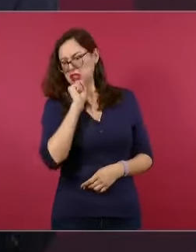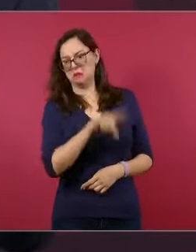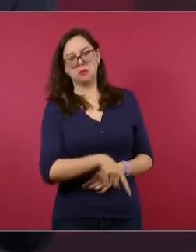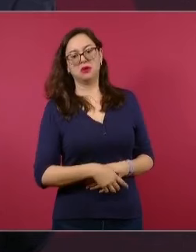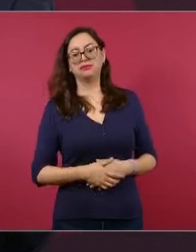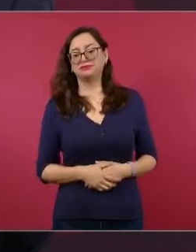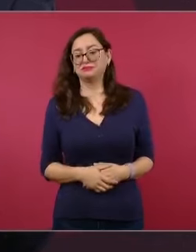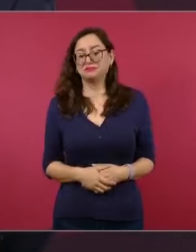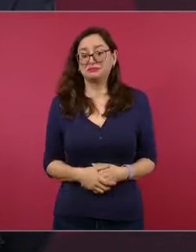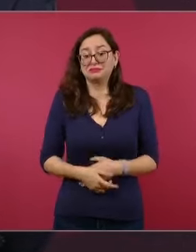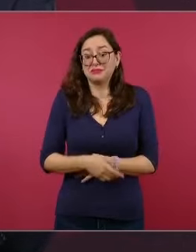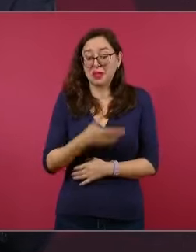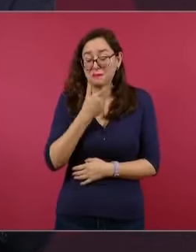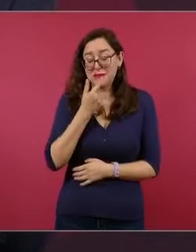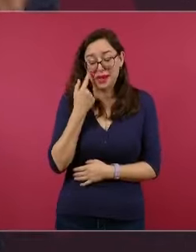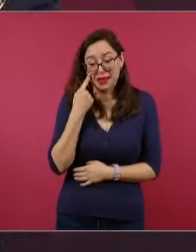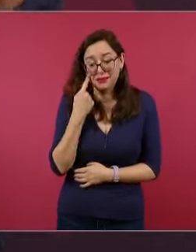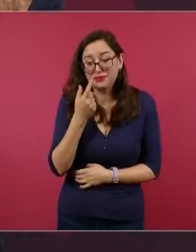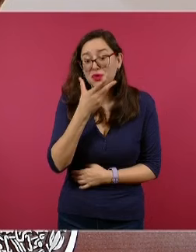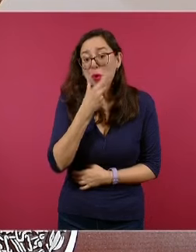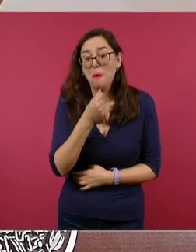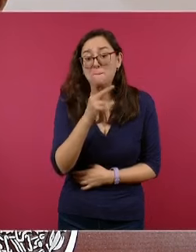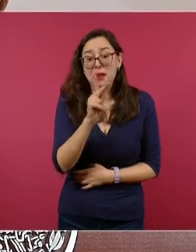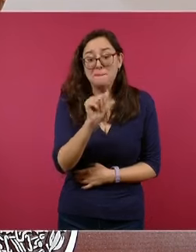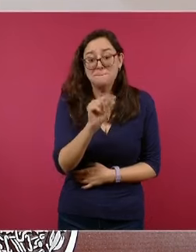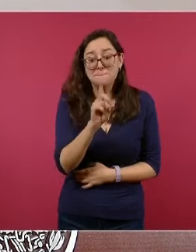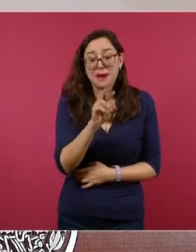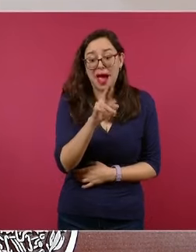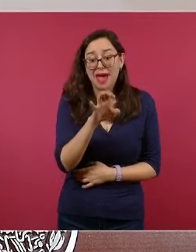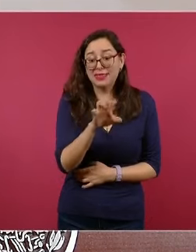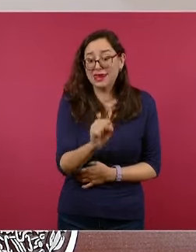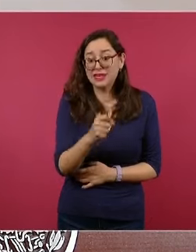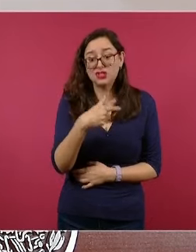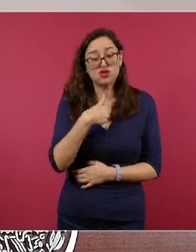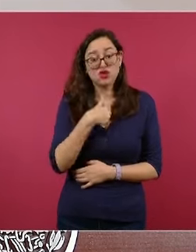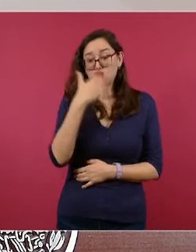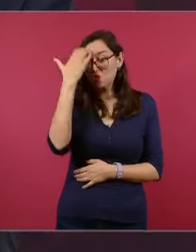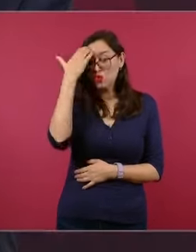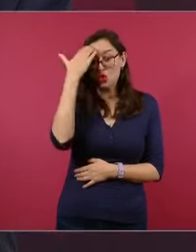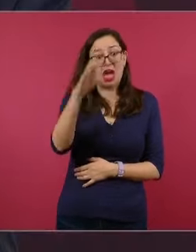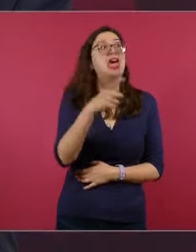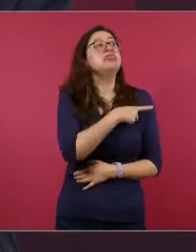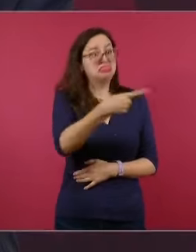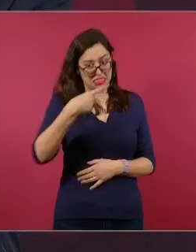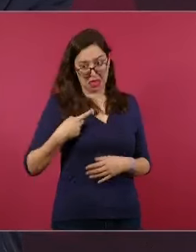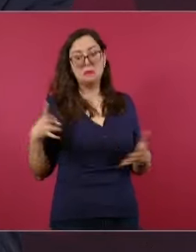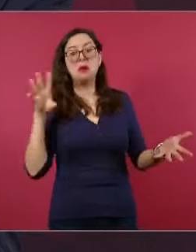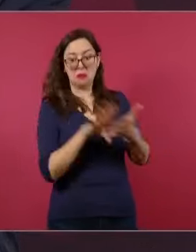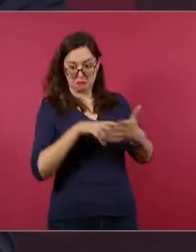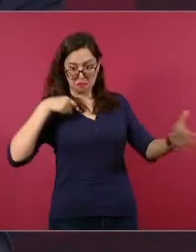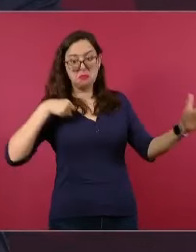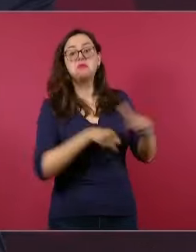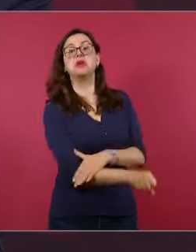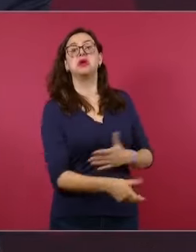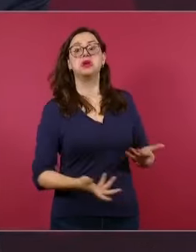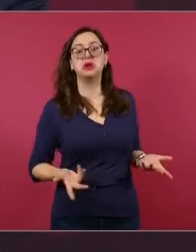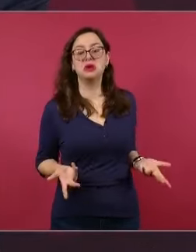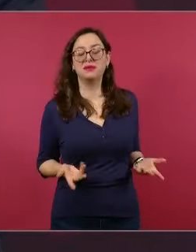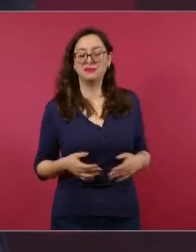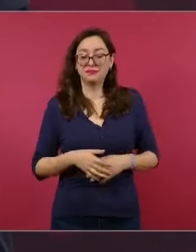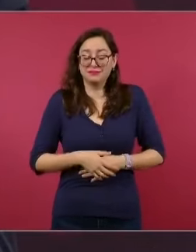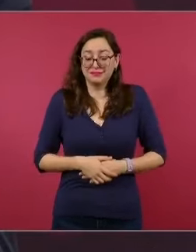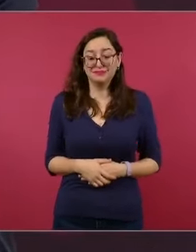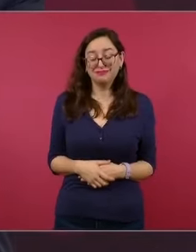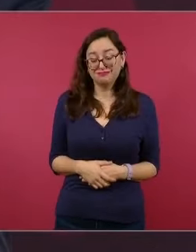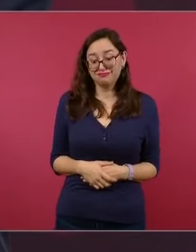señor padrés no lo conozco Pues debería estar en el bote Pero por eso pero sabes tú